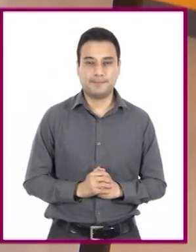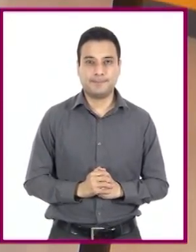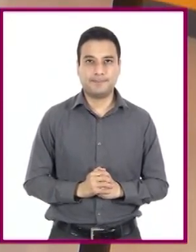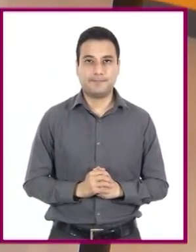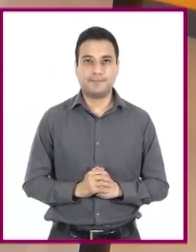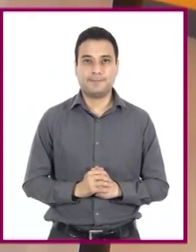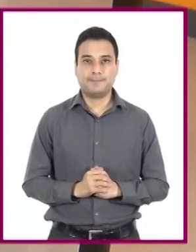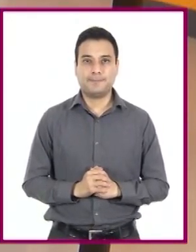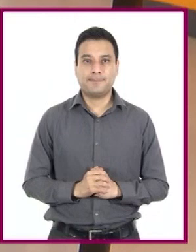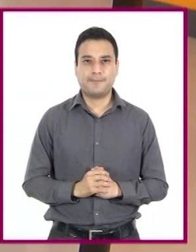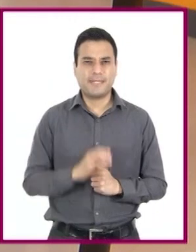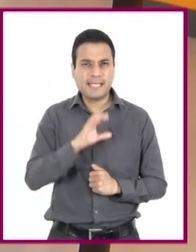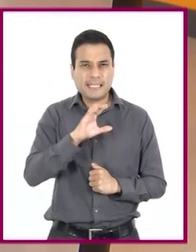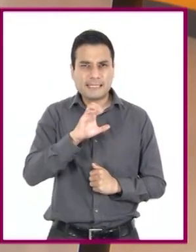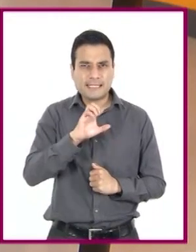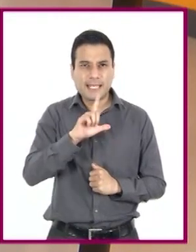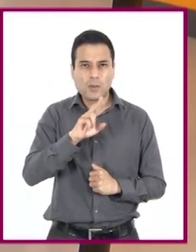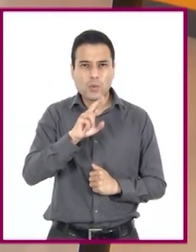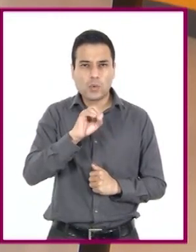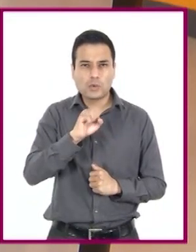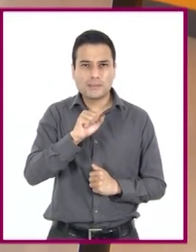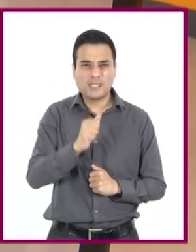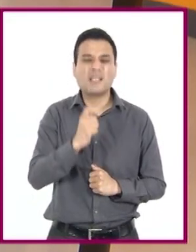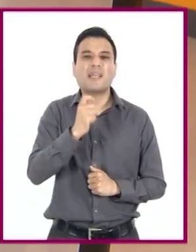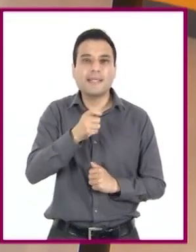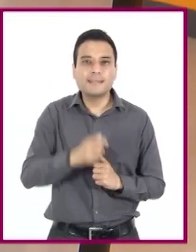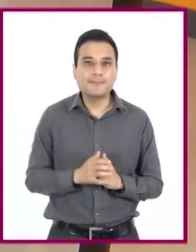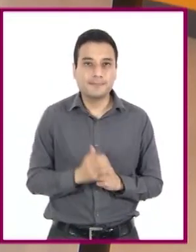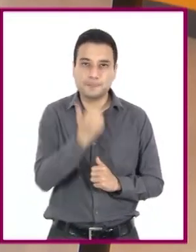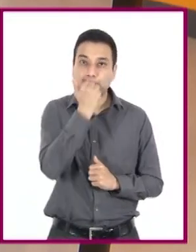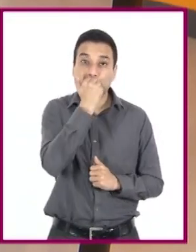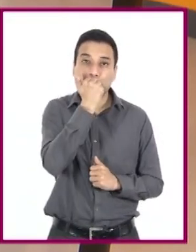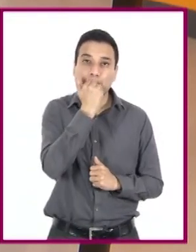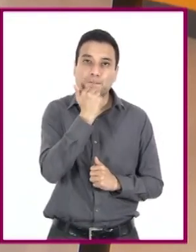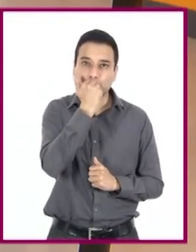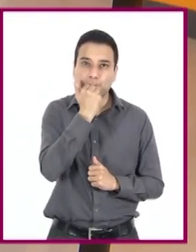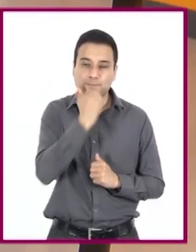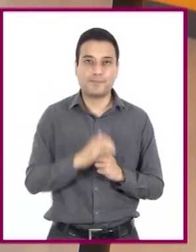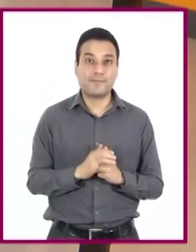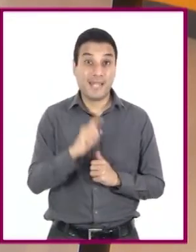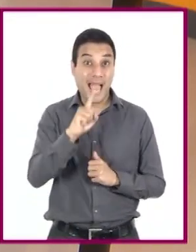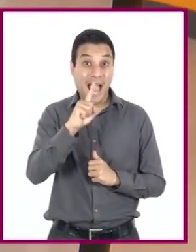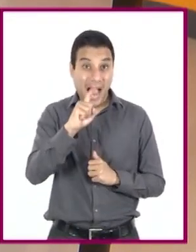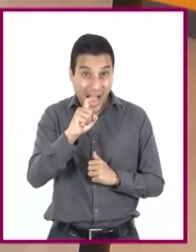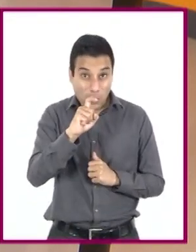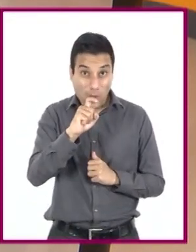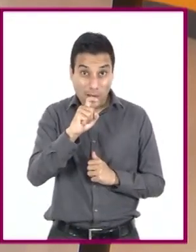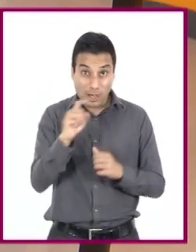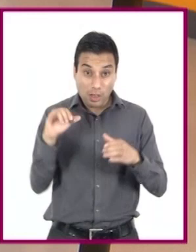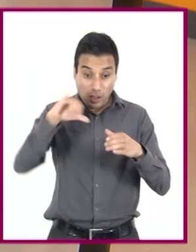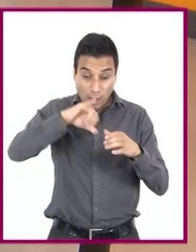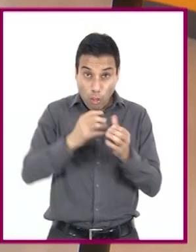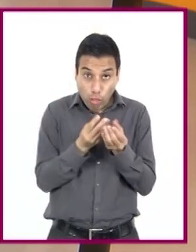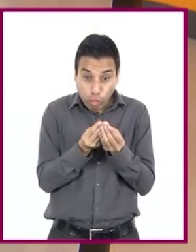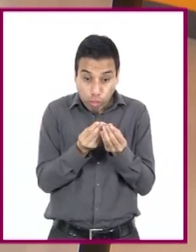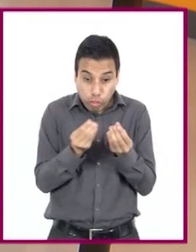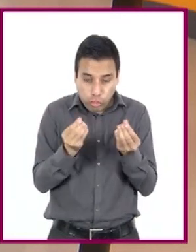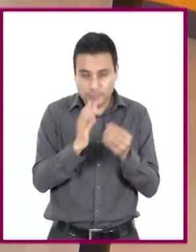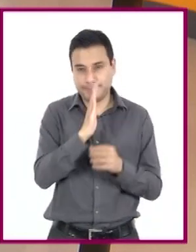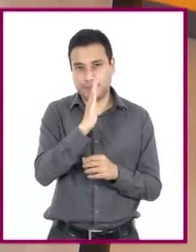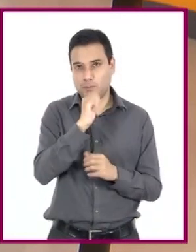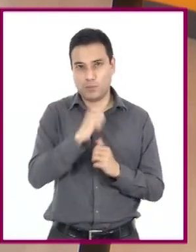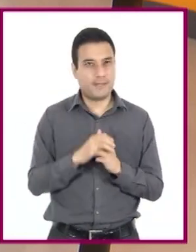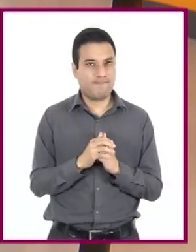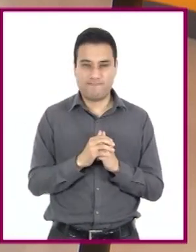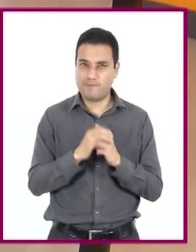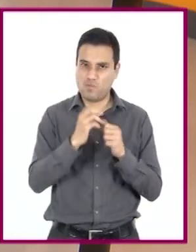La celulosa es un tipo de azúcar compleja, insoluble en agua, lo que le da la rigidez y forma a la célula